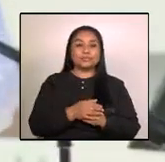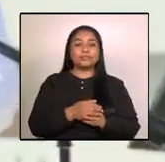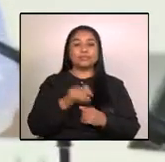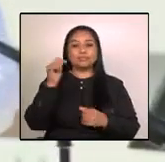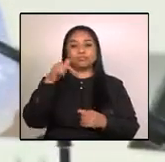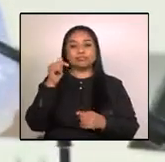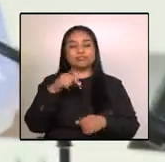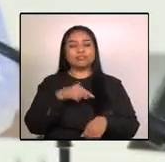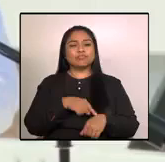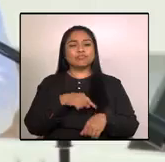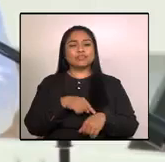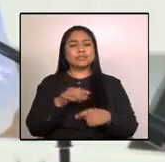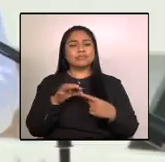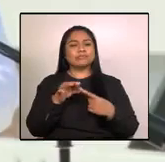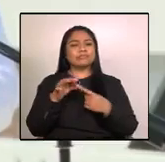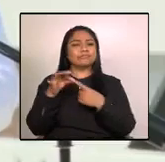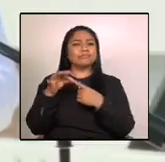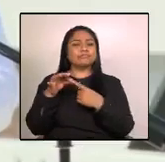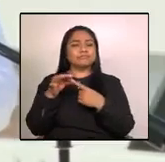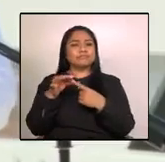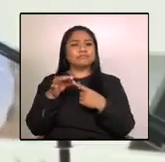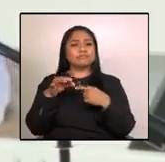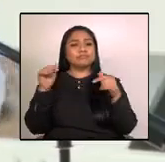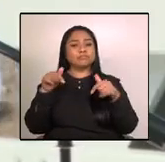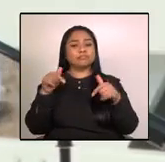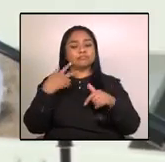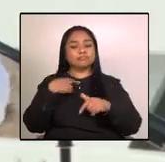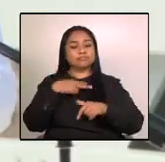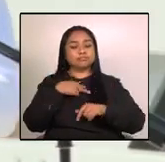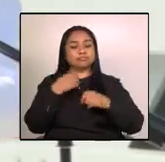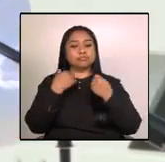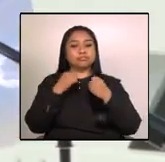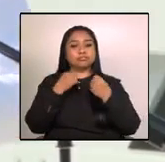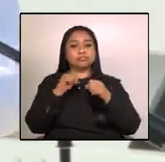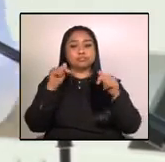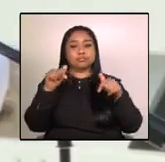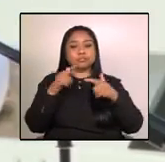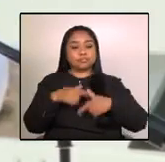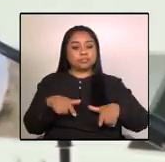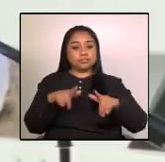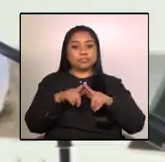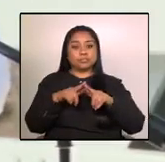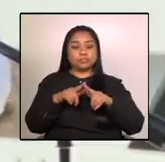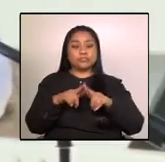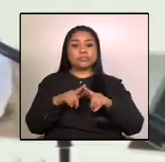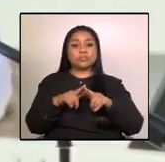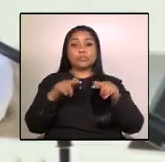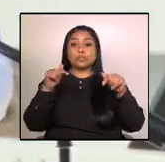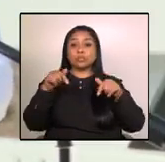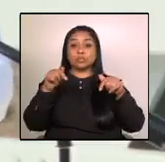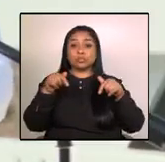este momento tan especial que estamos llevando en este lugar.